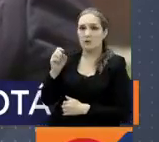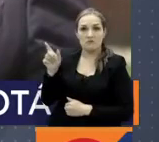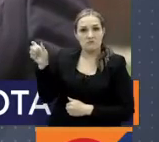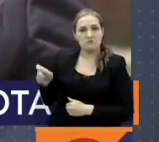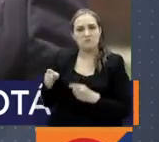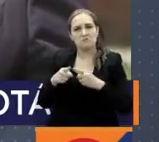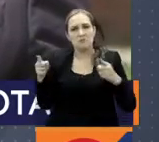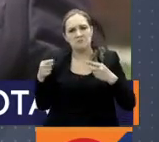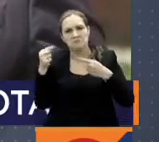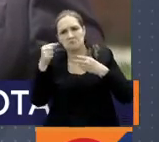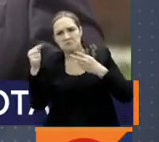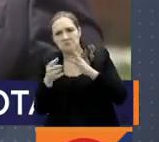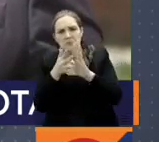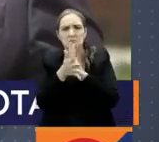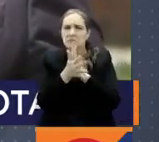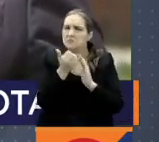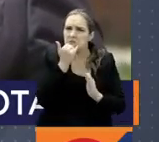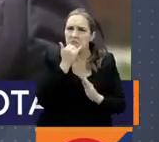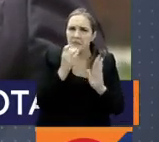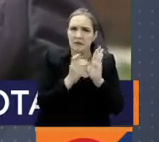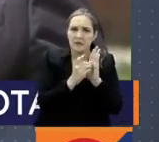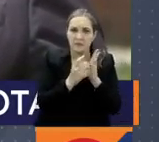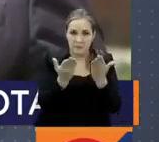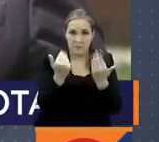detalles se conocen de este decreto? Lo escuchamos.